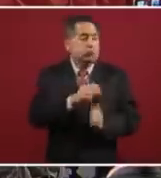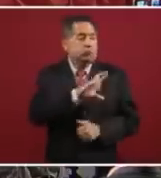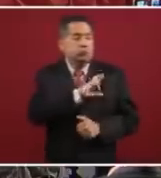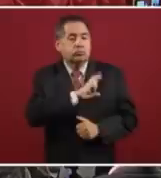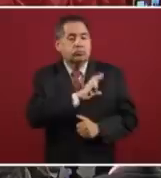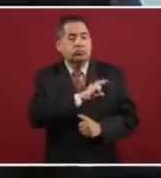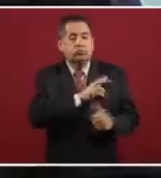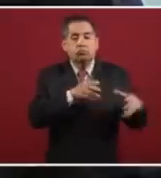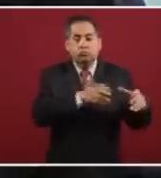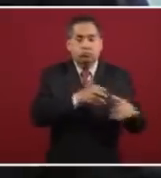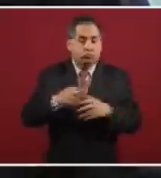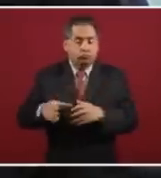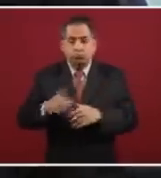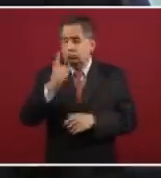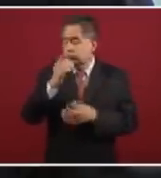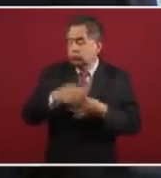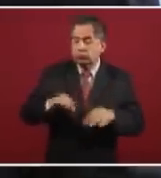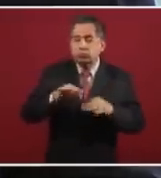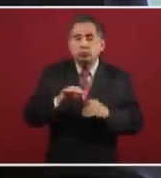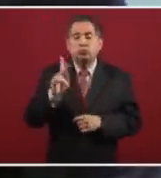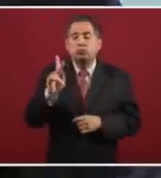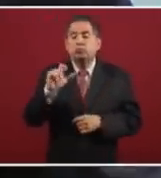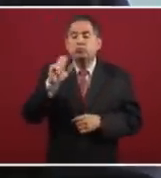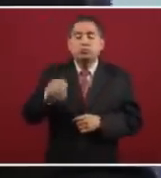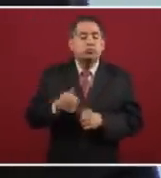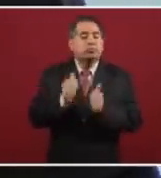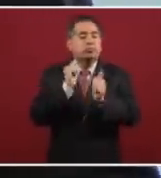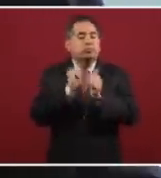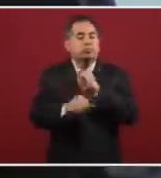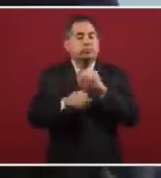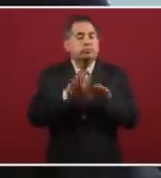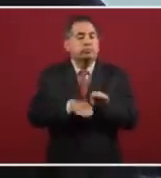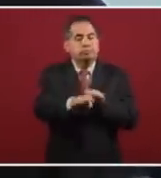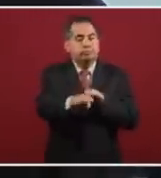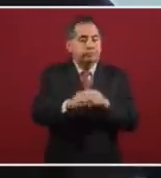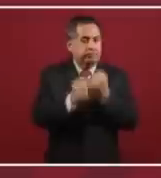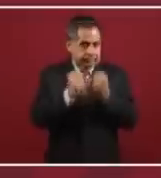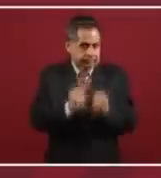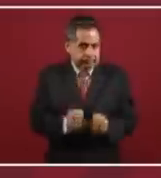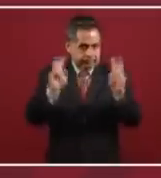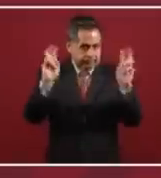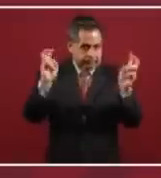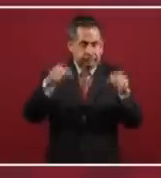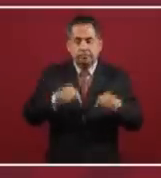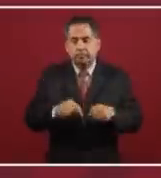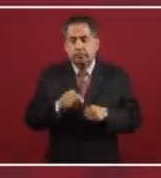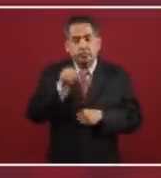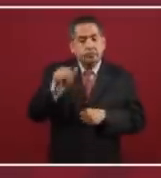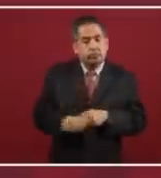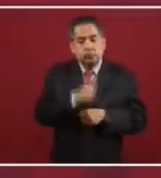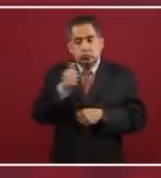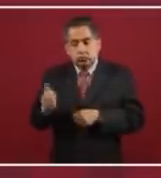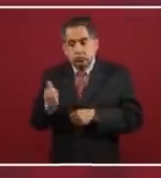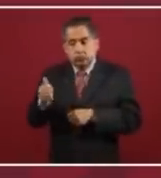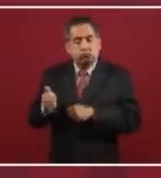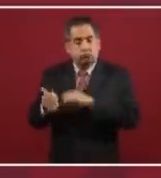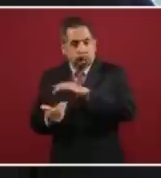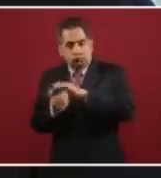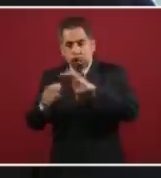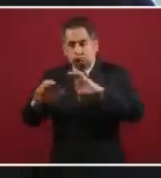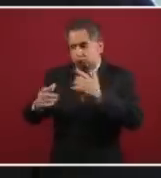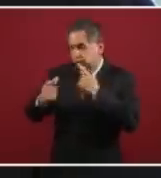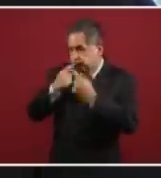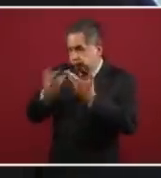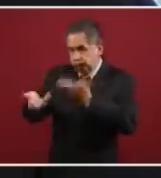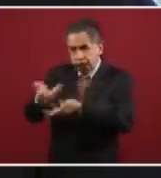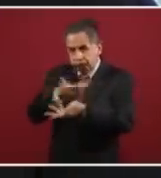La más exitosa de ellas es el Plan de Carretera Segura, pero hay otra mesa que estamos promoviendo